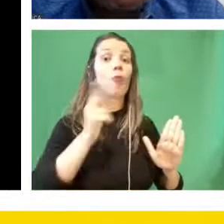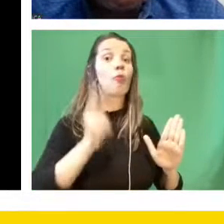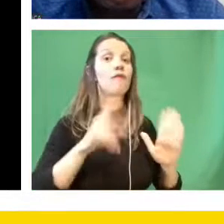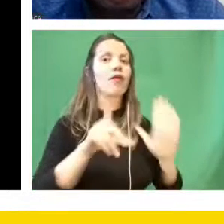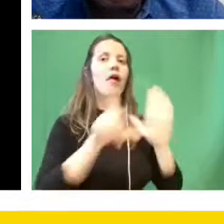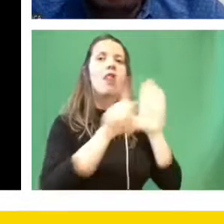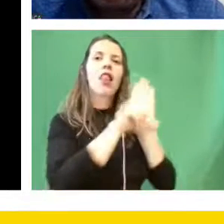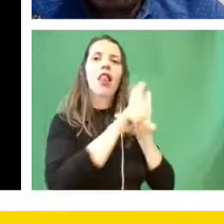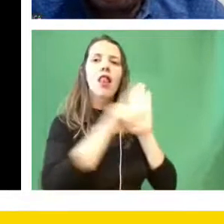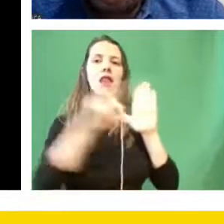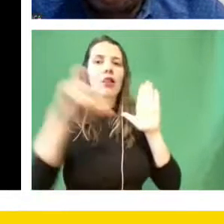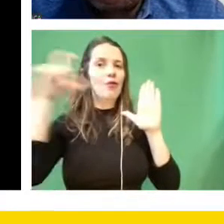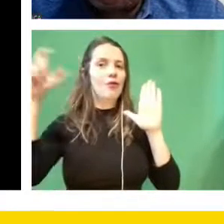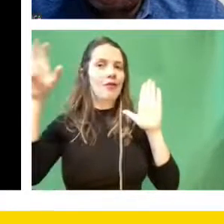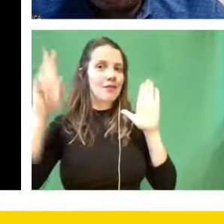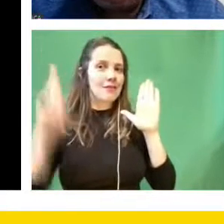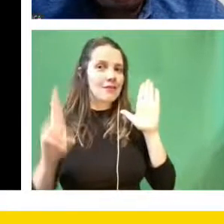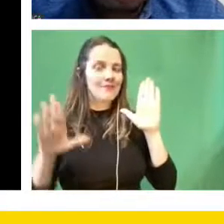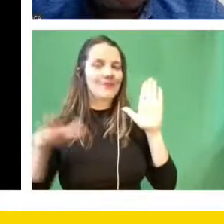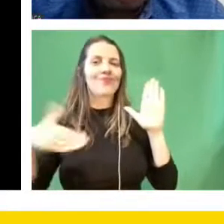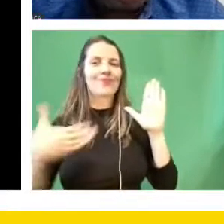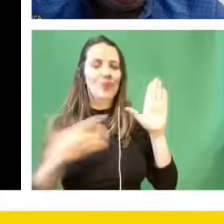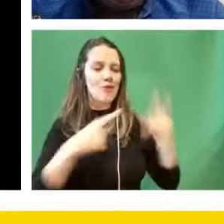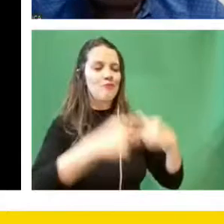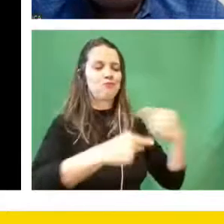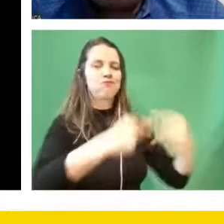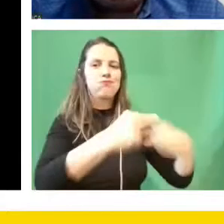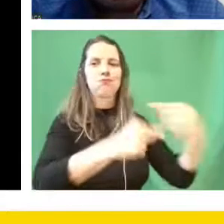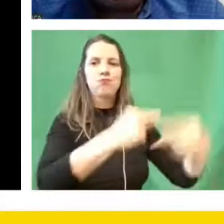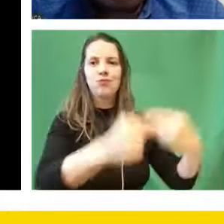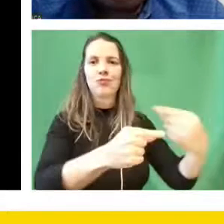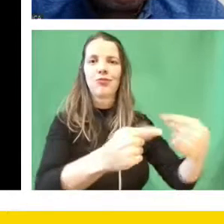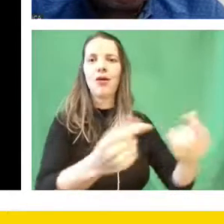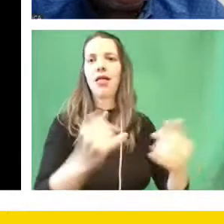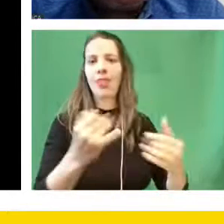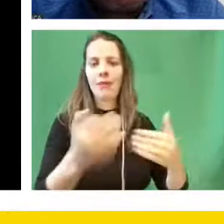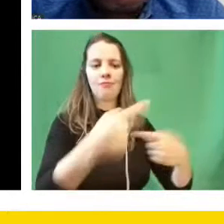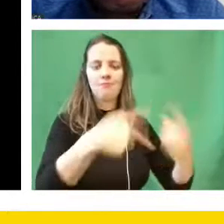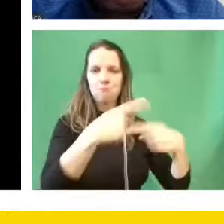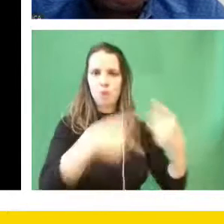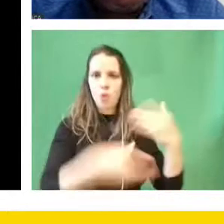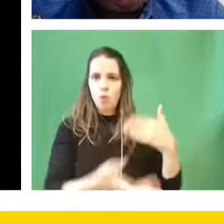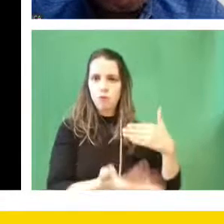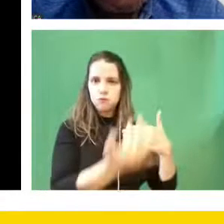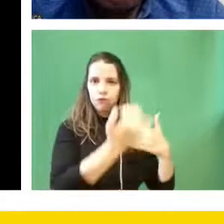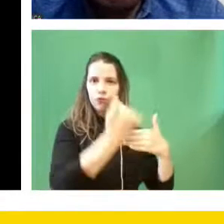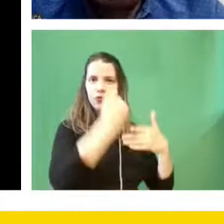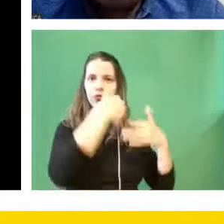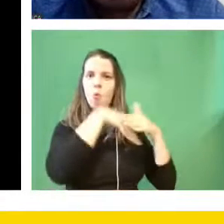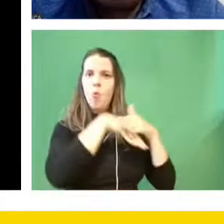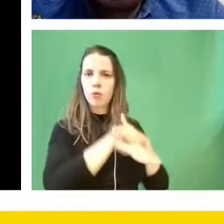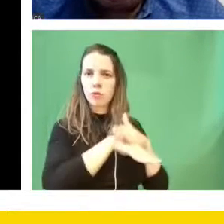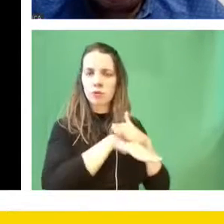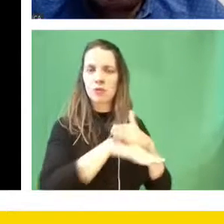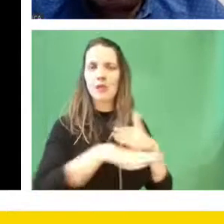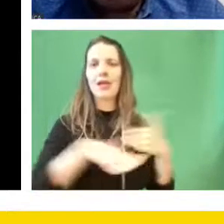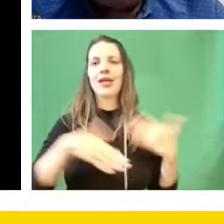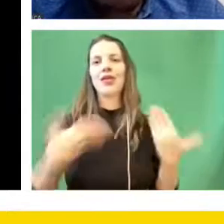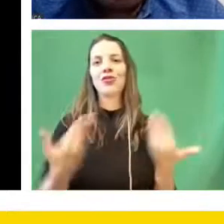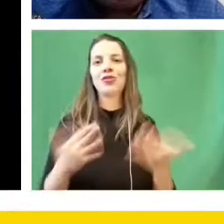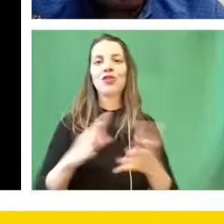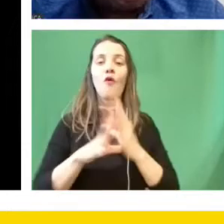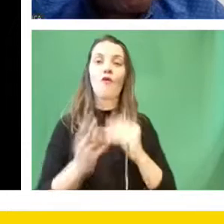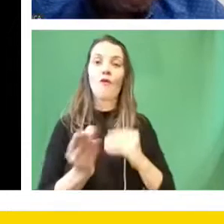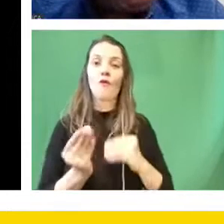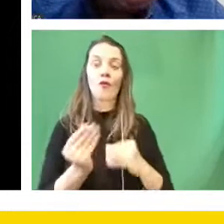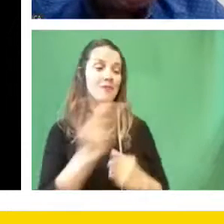del país y un asunto también de factores económicos, nos permitió desarrollar esta solución en conjunto, ¿verdad? Y ha sido algo que ha tenido